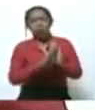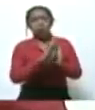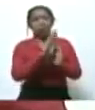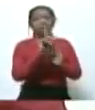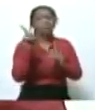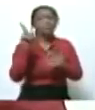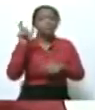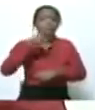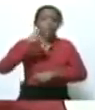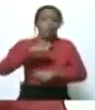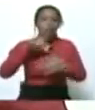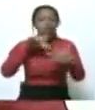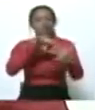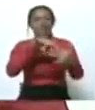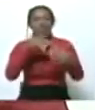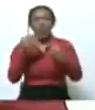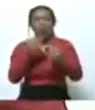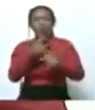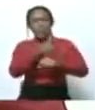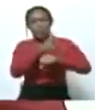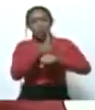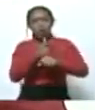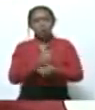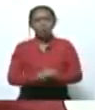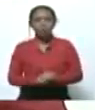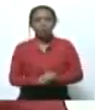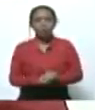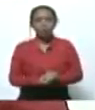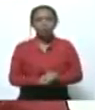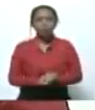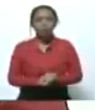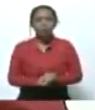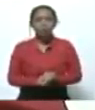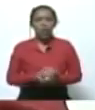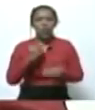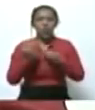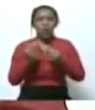Por eso necesitan una guerra, ¿ves cómo disparan, ves? Cómo comienzan